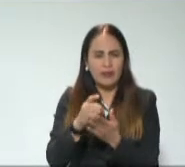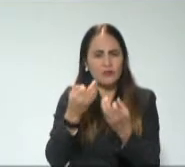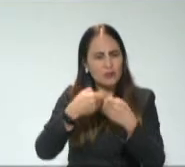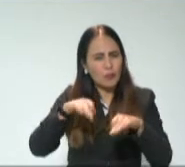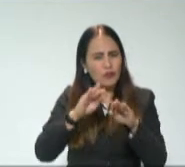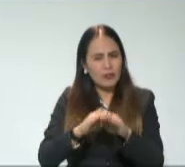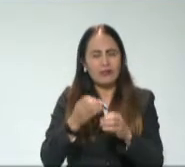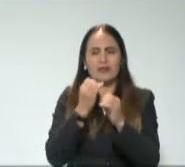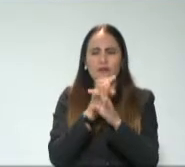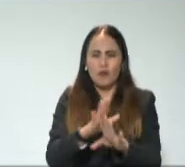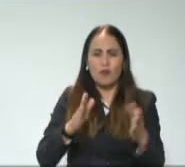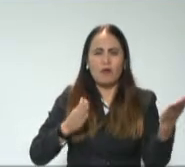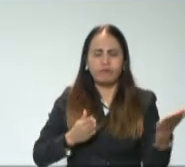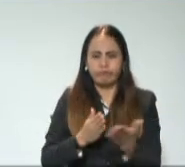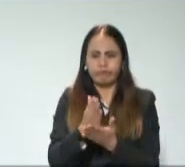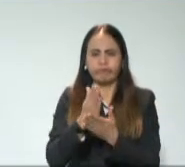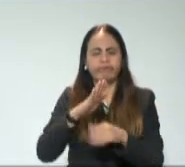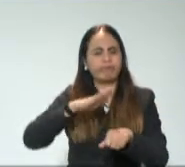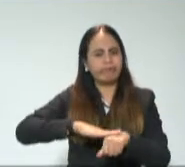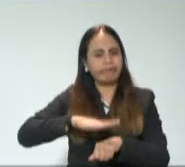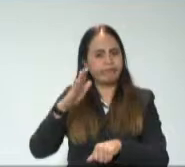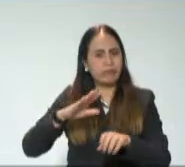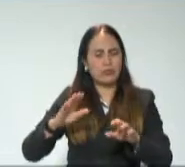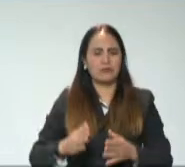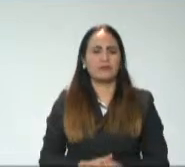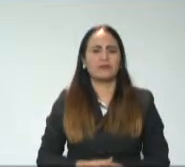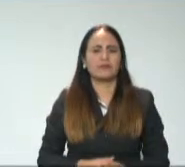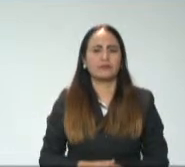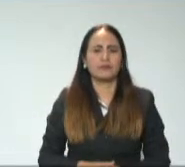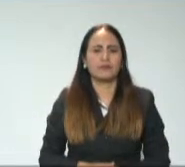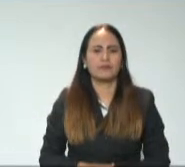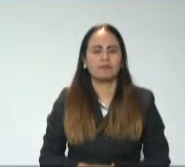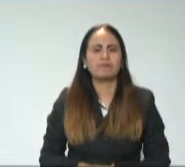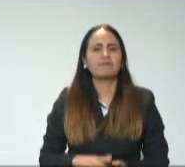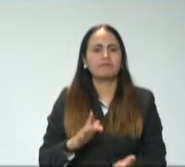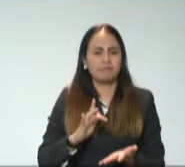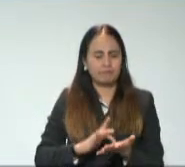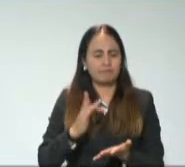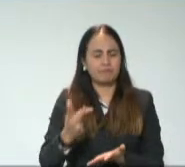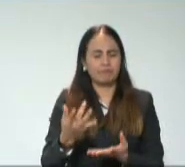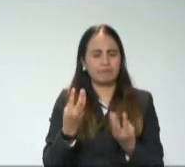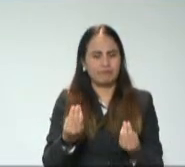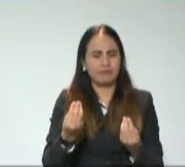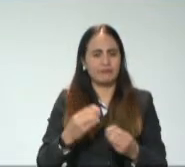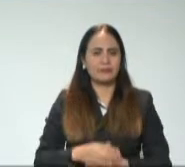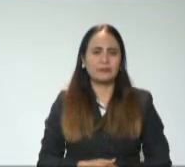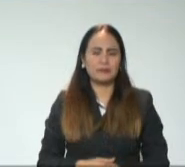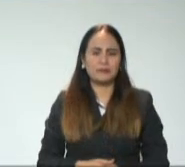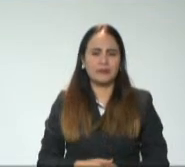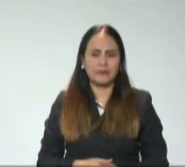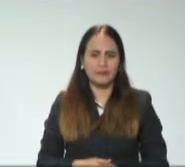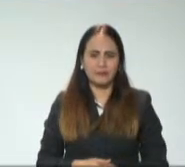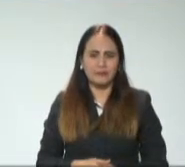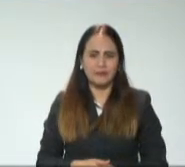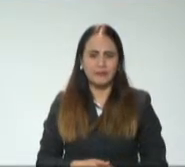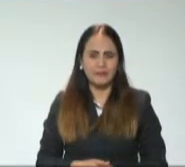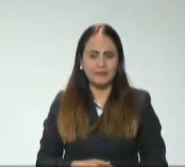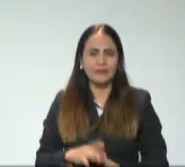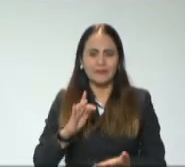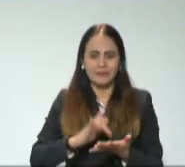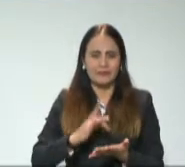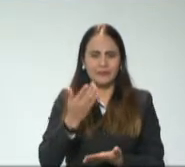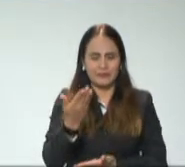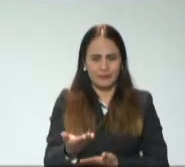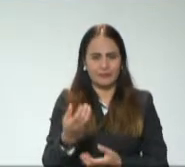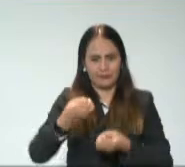información y protección de datos personales mis parabienes Muchas gracias gracias a